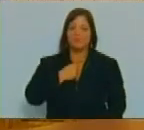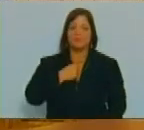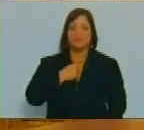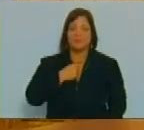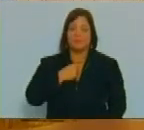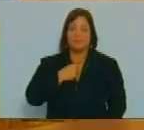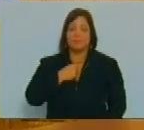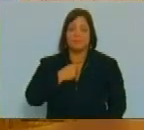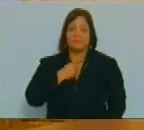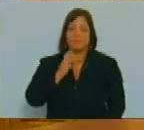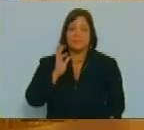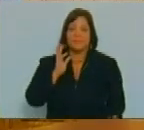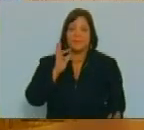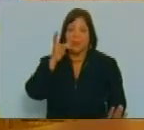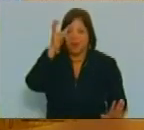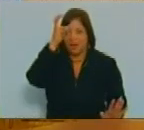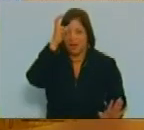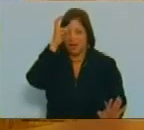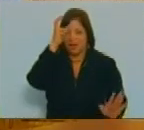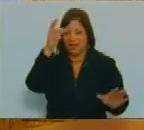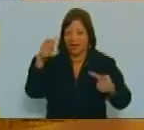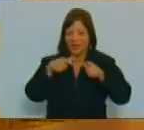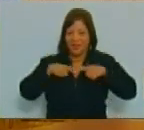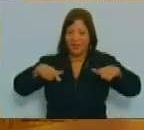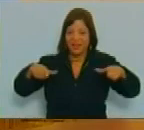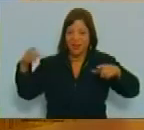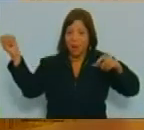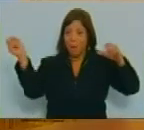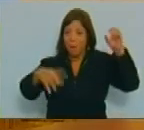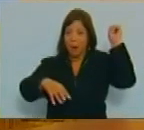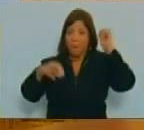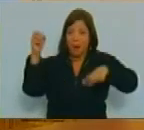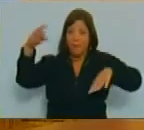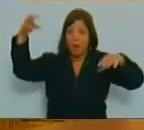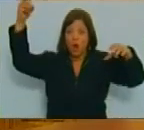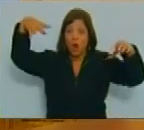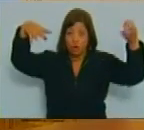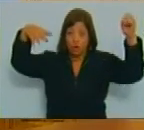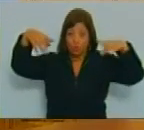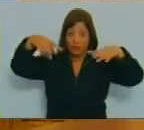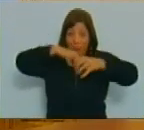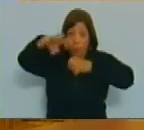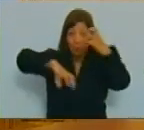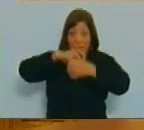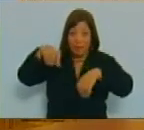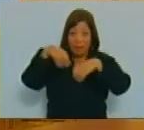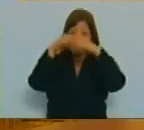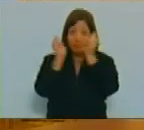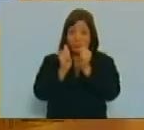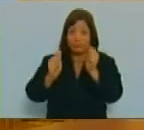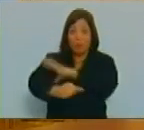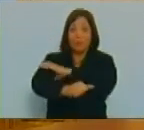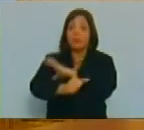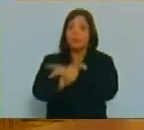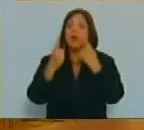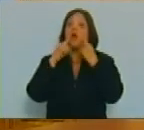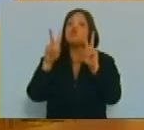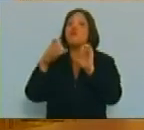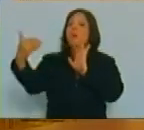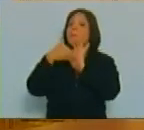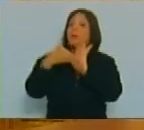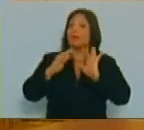con los actos de sabotaje al sistema eléctrico nacional que se parte de las nuevas